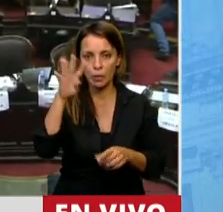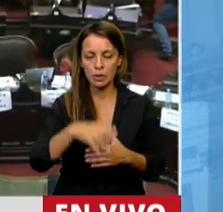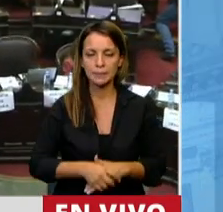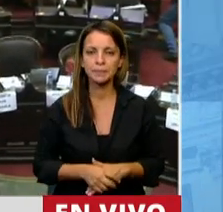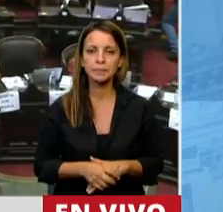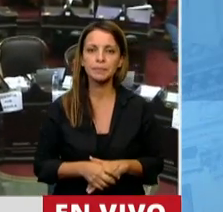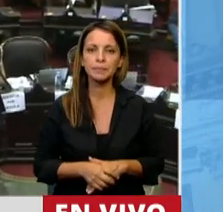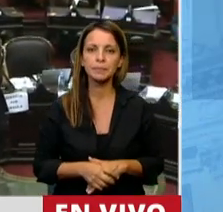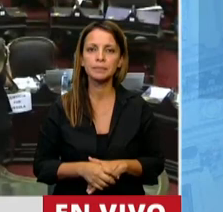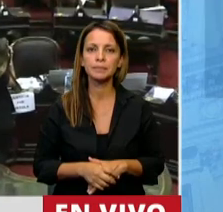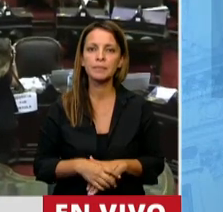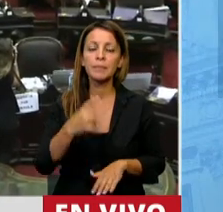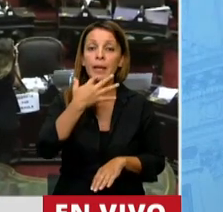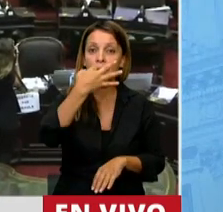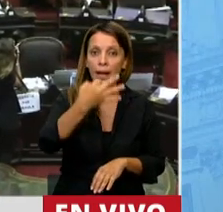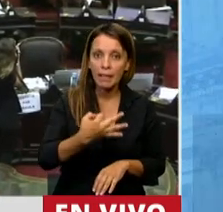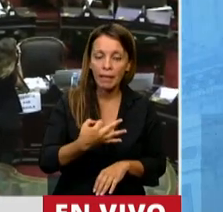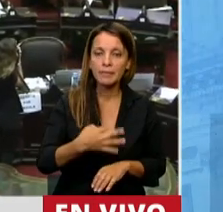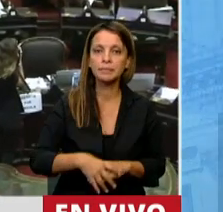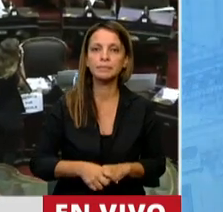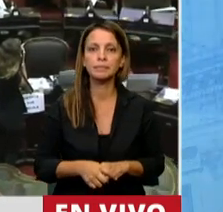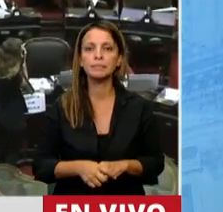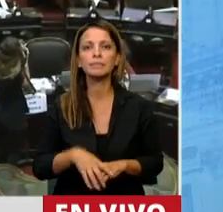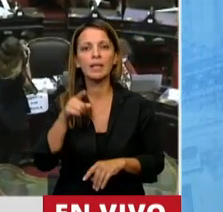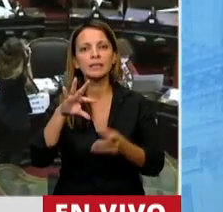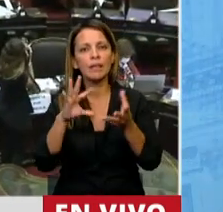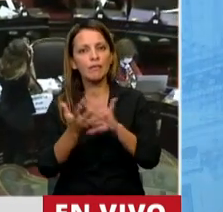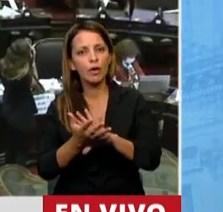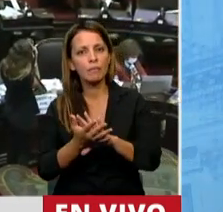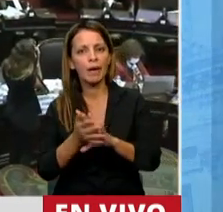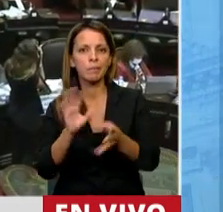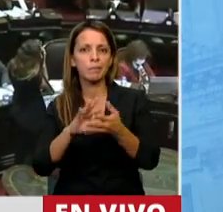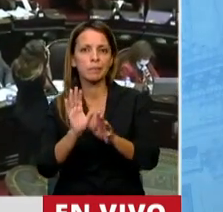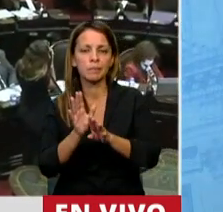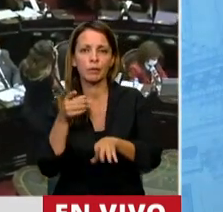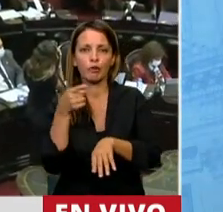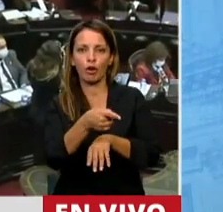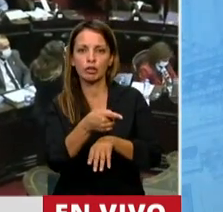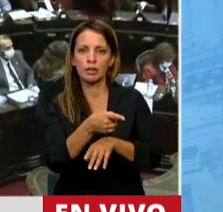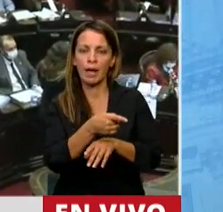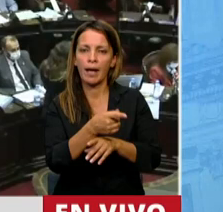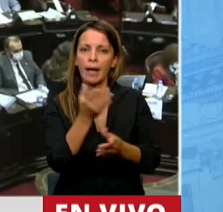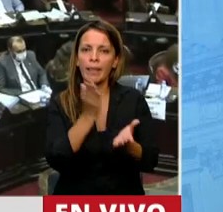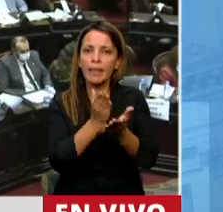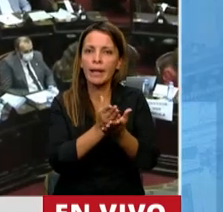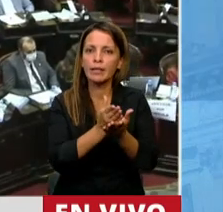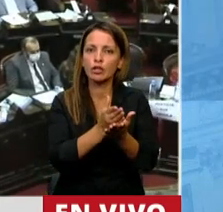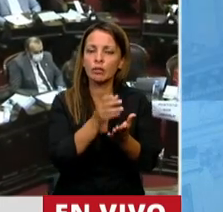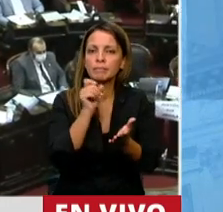Cuando en realidad de esa manera se atacan las facultades que tienen los